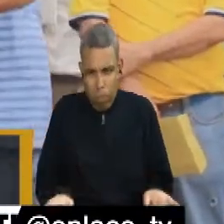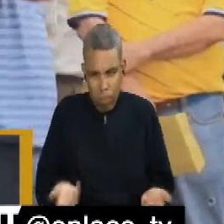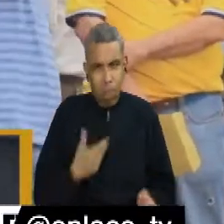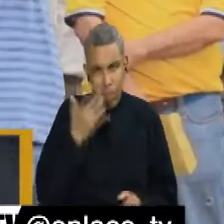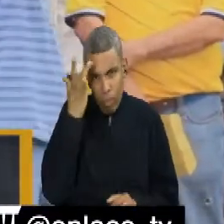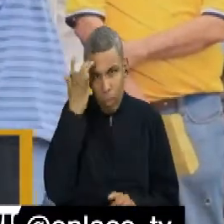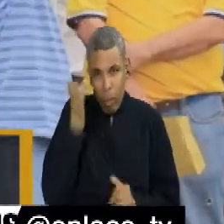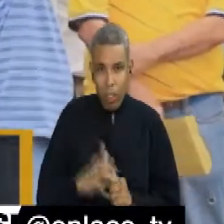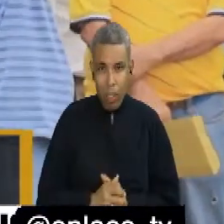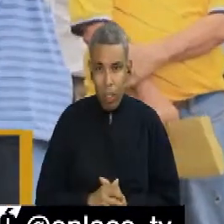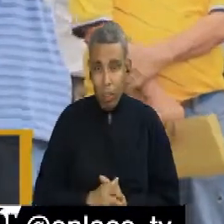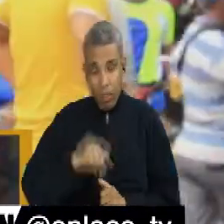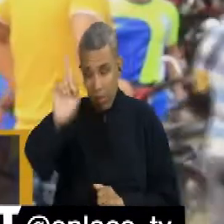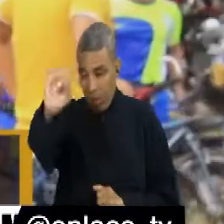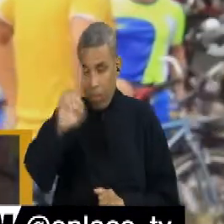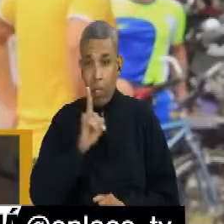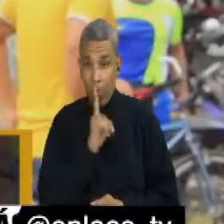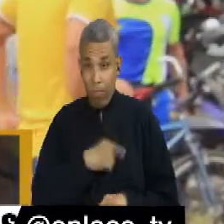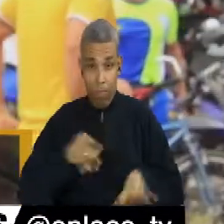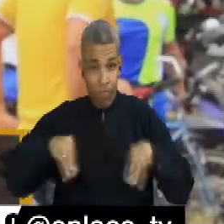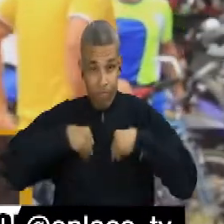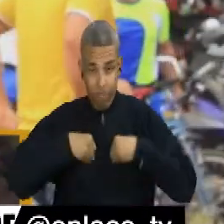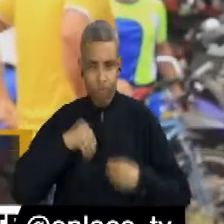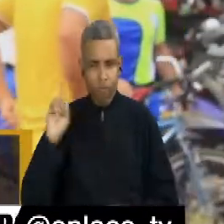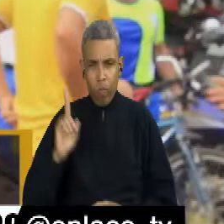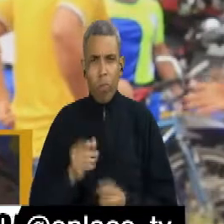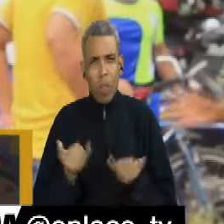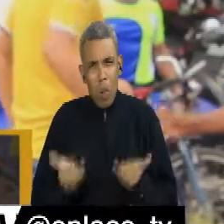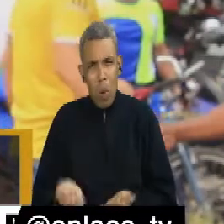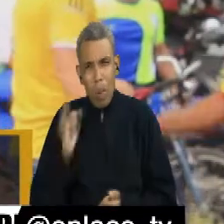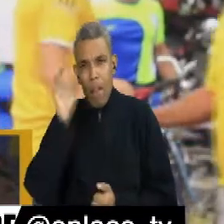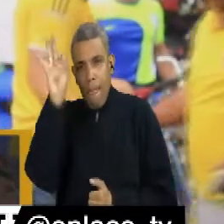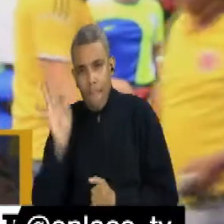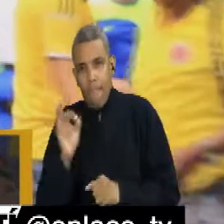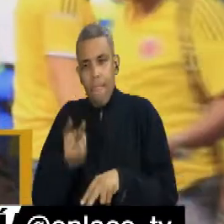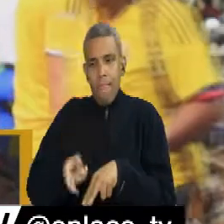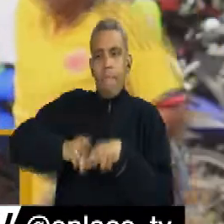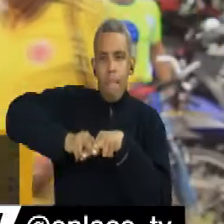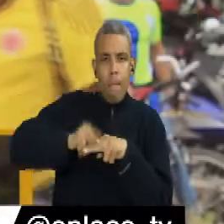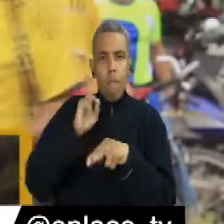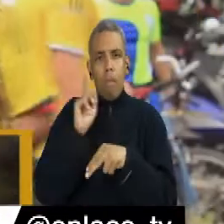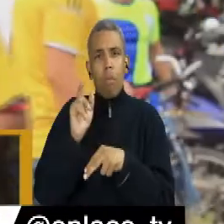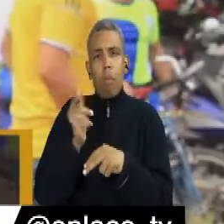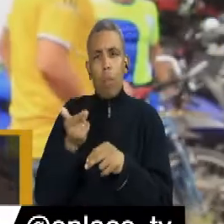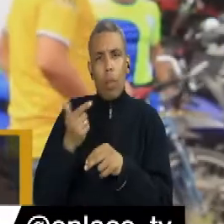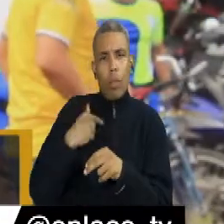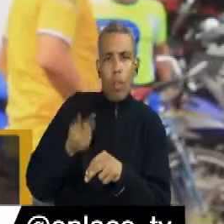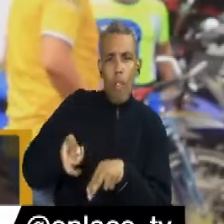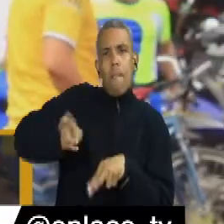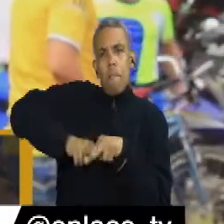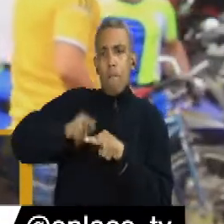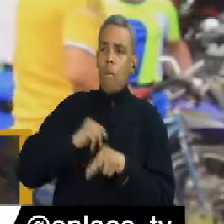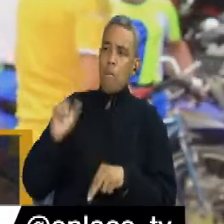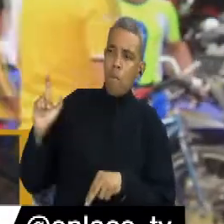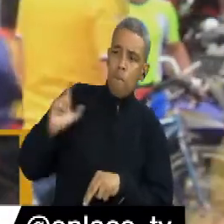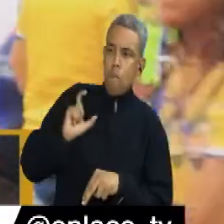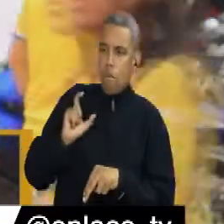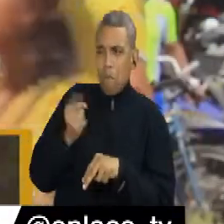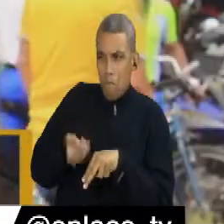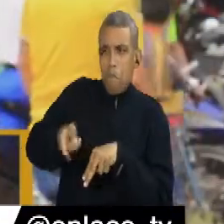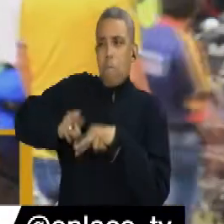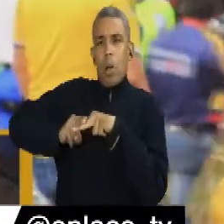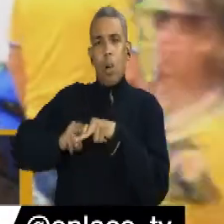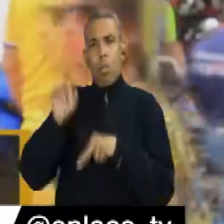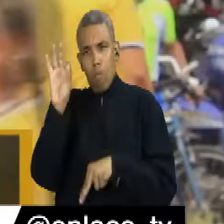están afectando a los colombianos más pobres. Y eso, entre eso estamos incluidos los maestros. Entonces, en ese sentido, es muy clara la posición